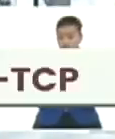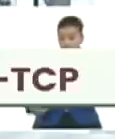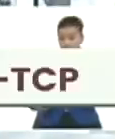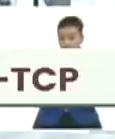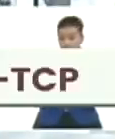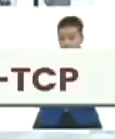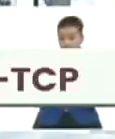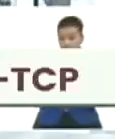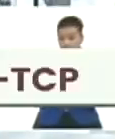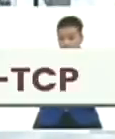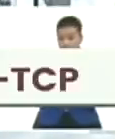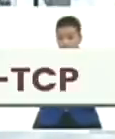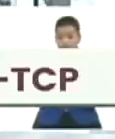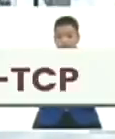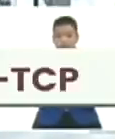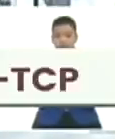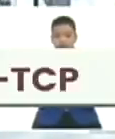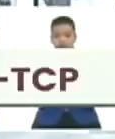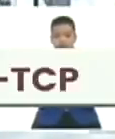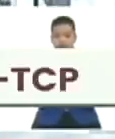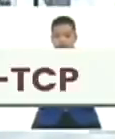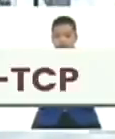Kissinger,